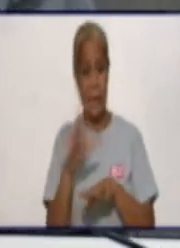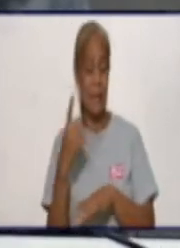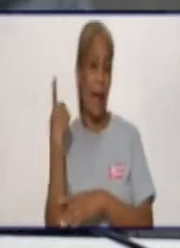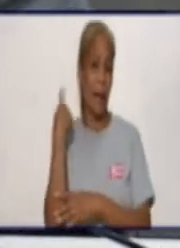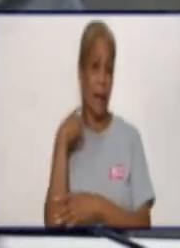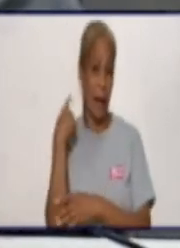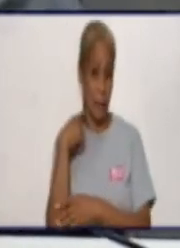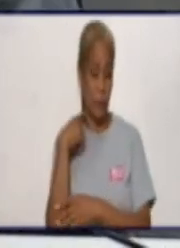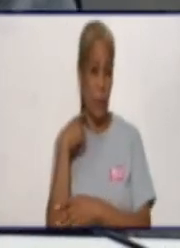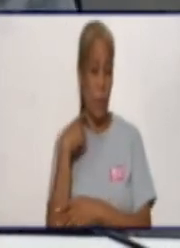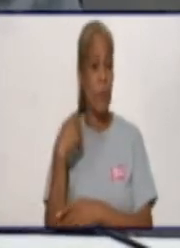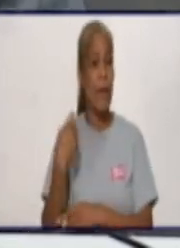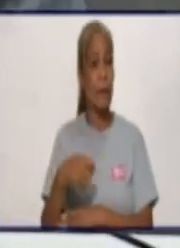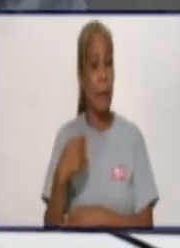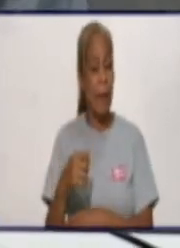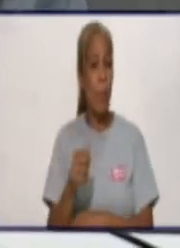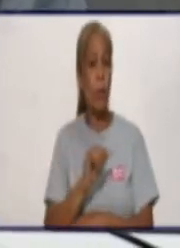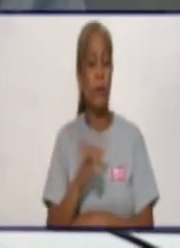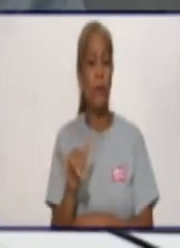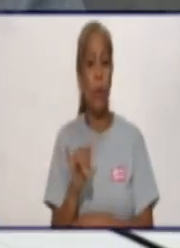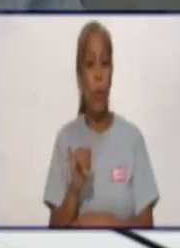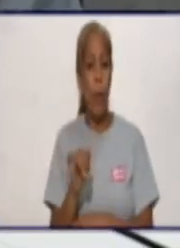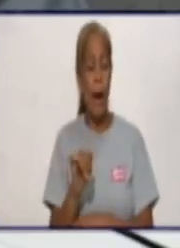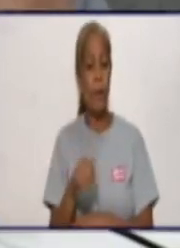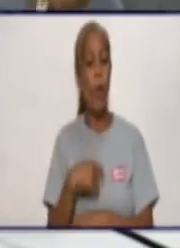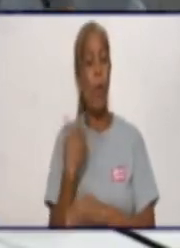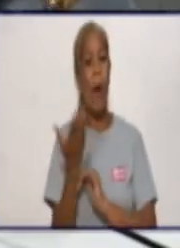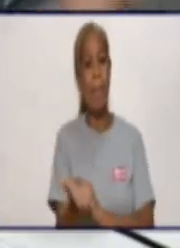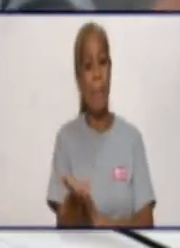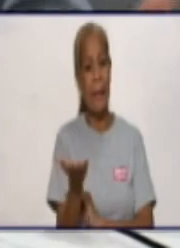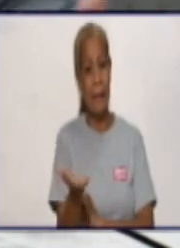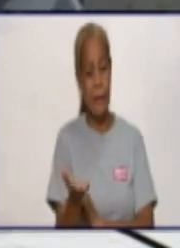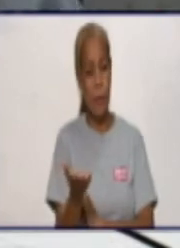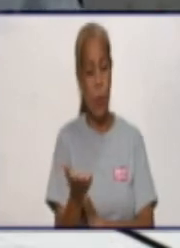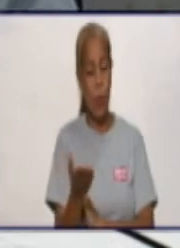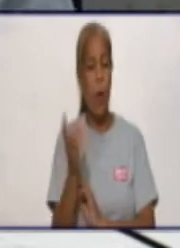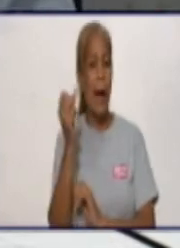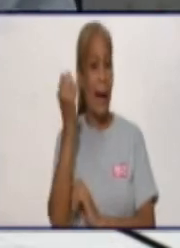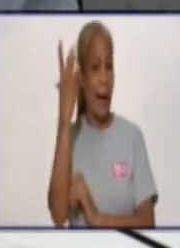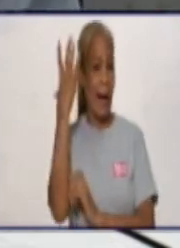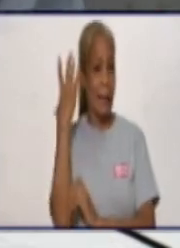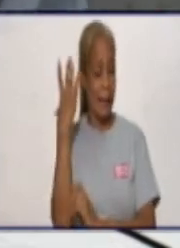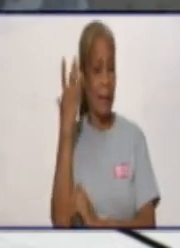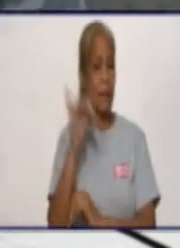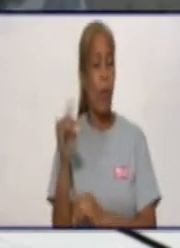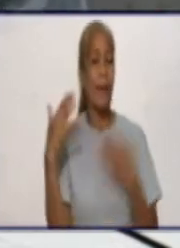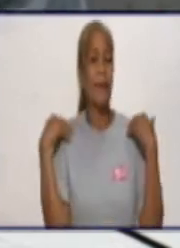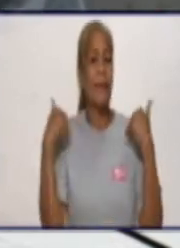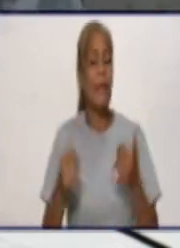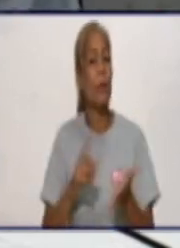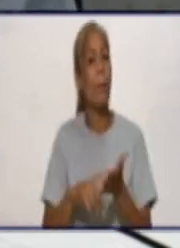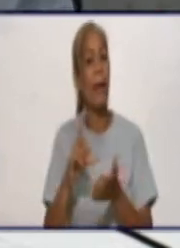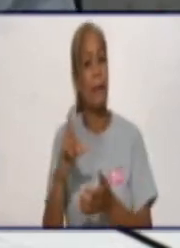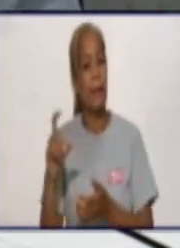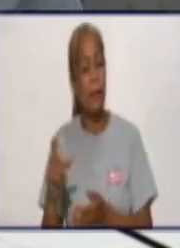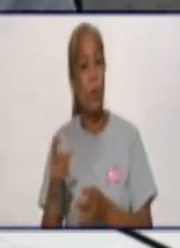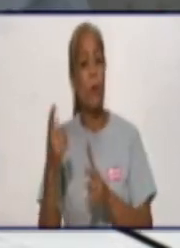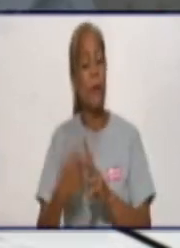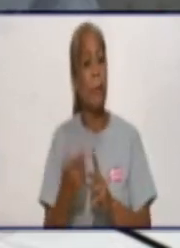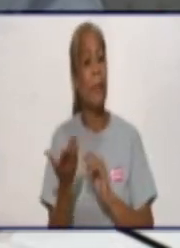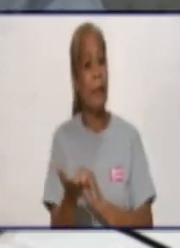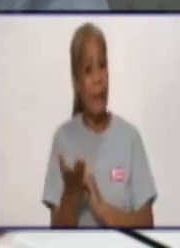verdad poniéndole como nos ha pedido nuestro primer secretario como nos está pidiendo en la dirección del partido como nos los ha pedido nuestro presidente